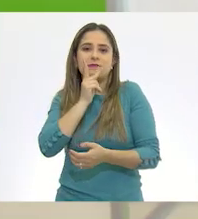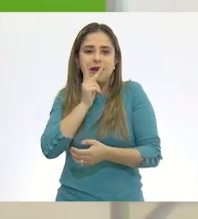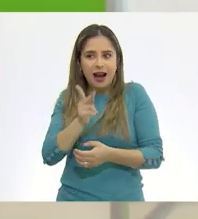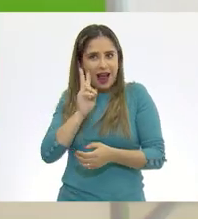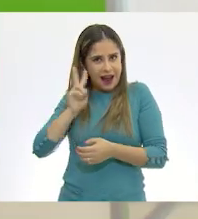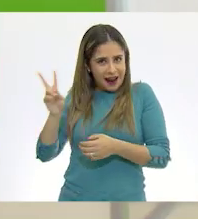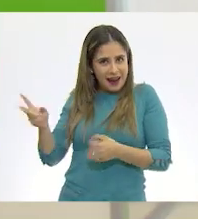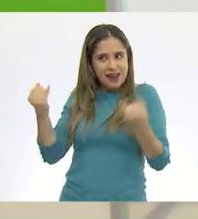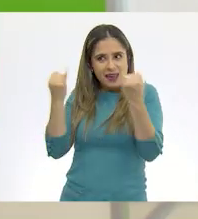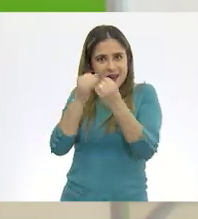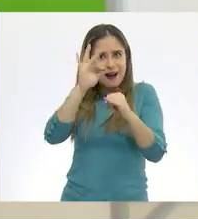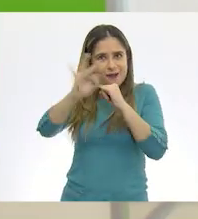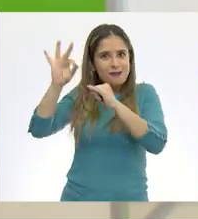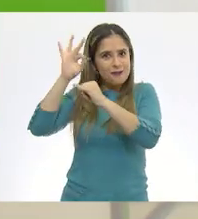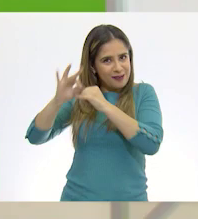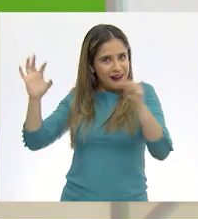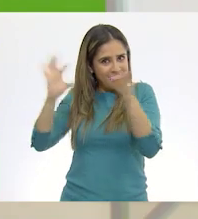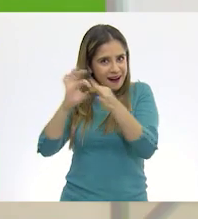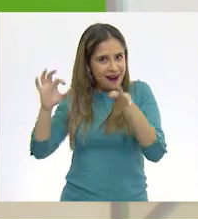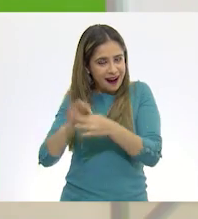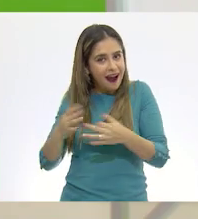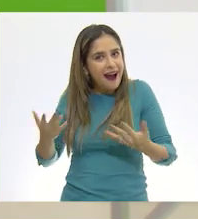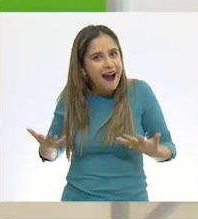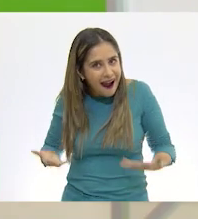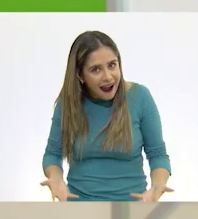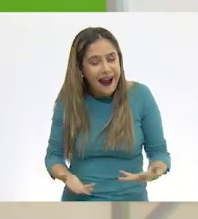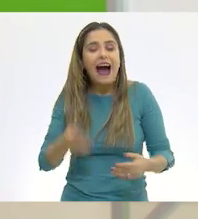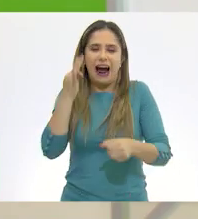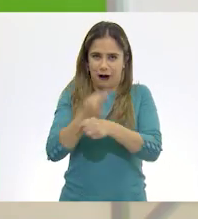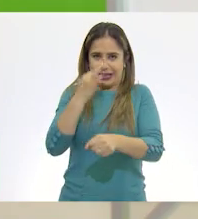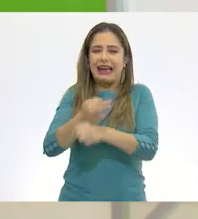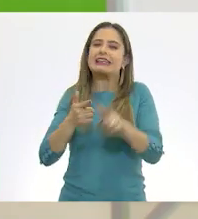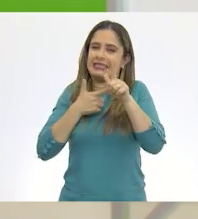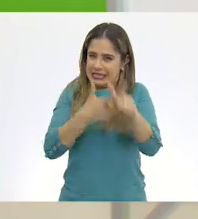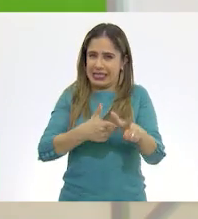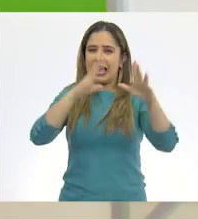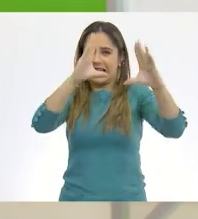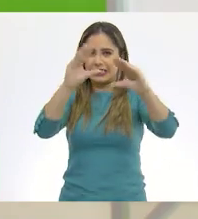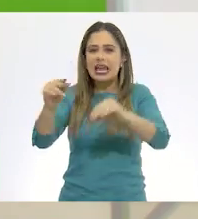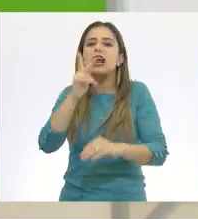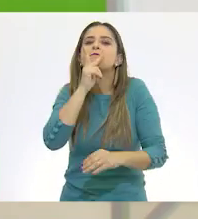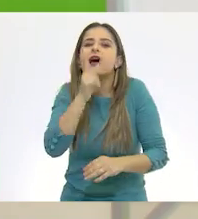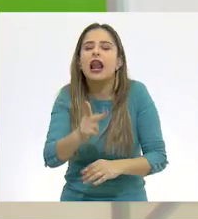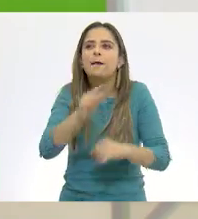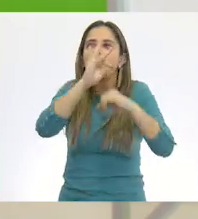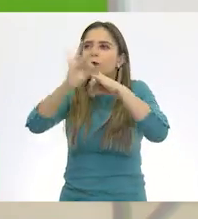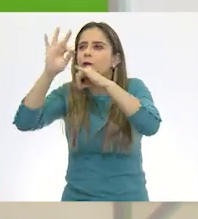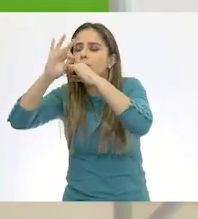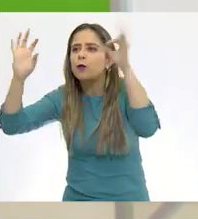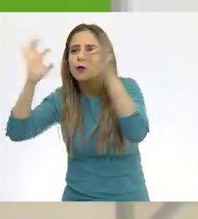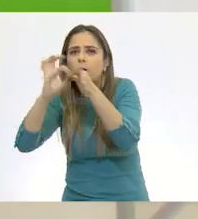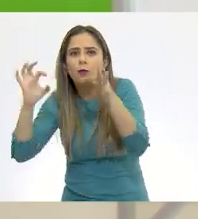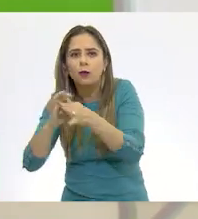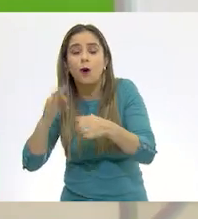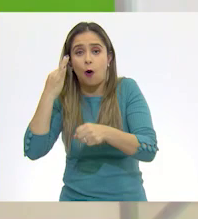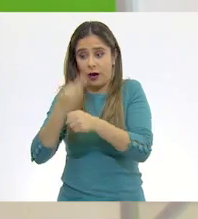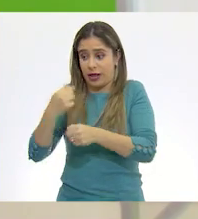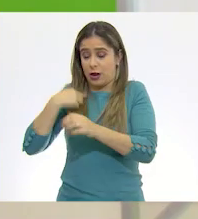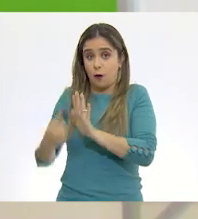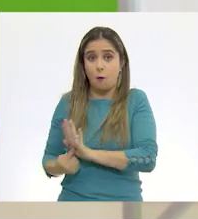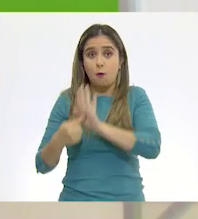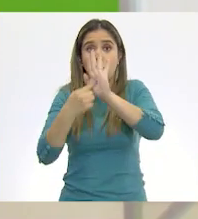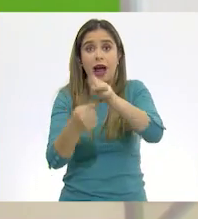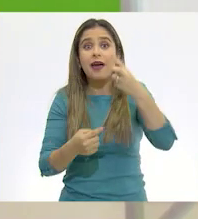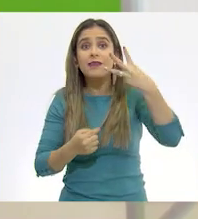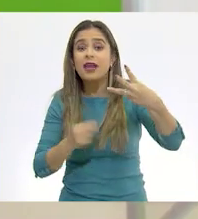Muy bien, vamos a identificar más palabras que riman. Les mostraré una imagen y daré tres opciones de palabras para